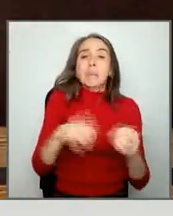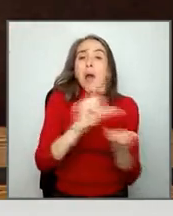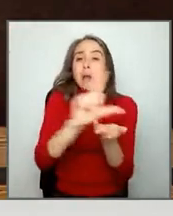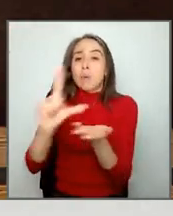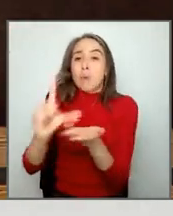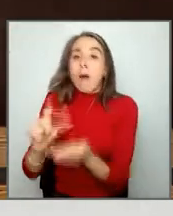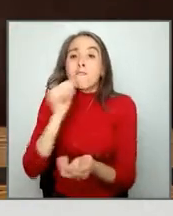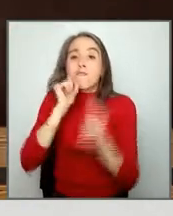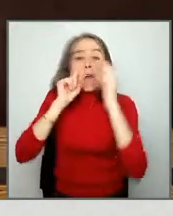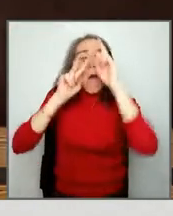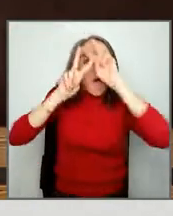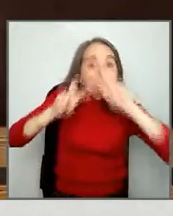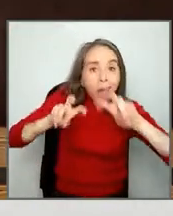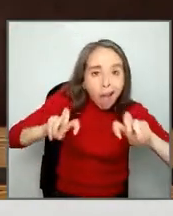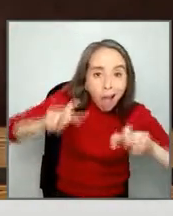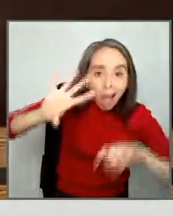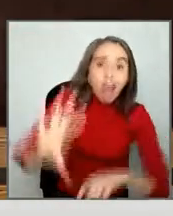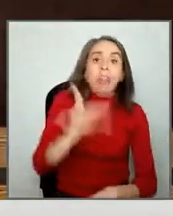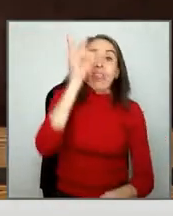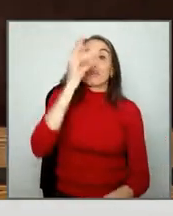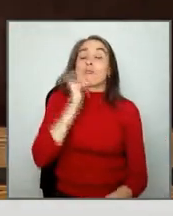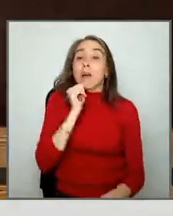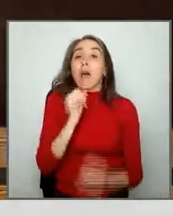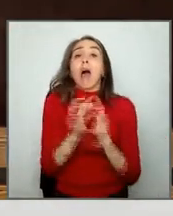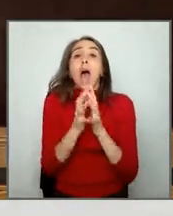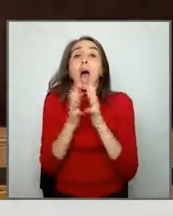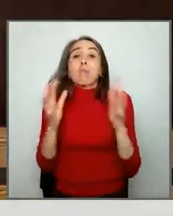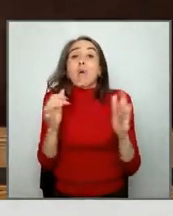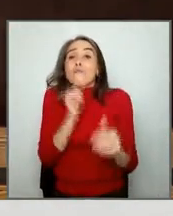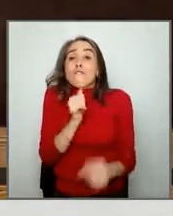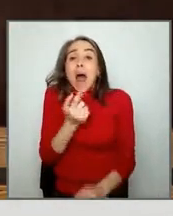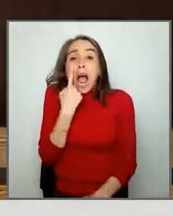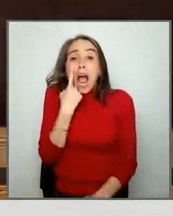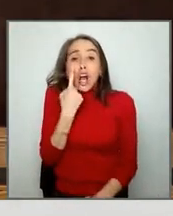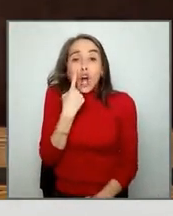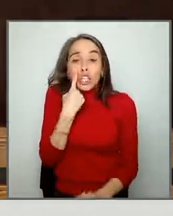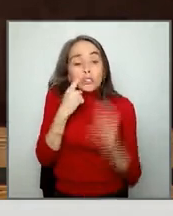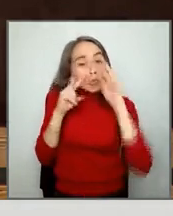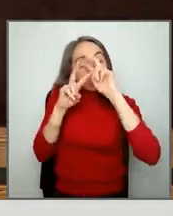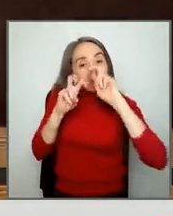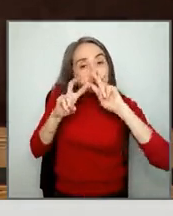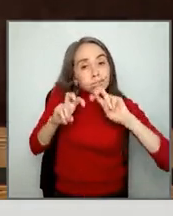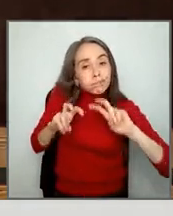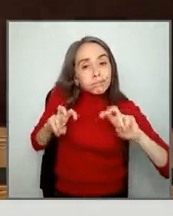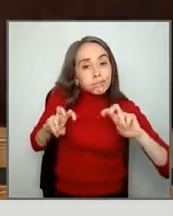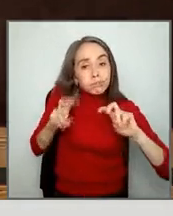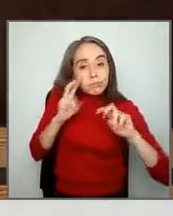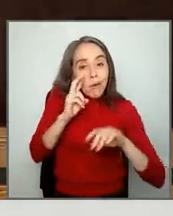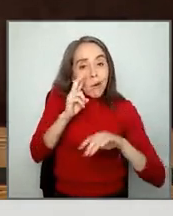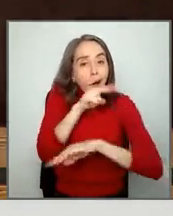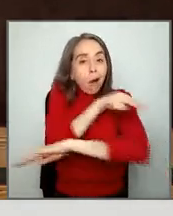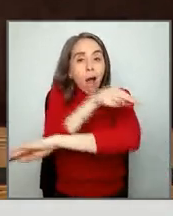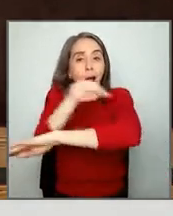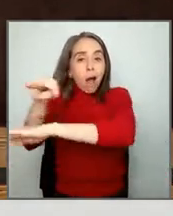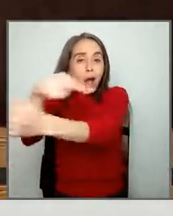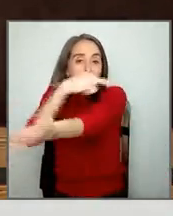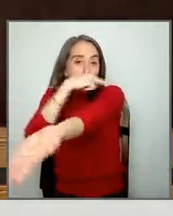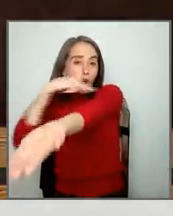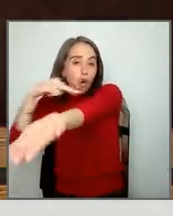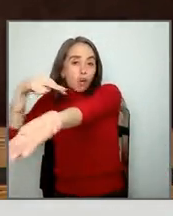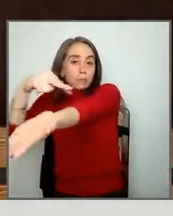Hay muchísimo por conocer por explorar por observar y por cuidar